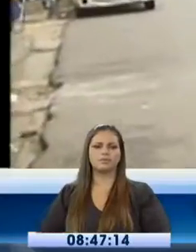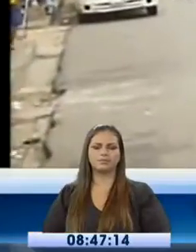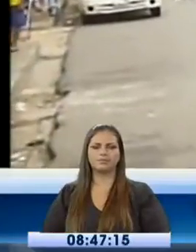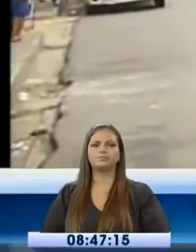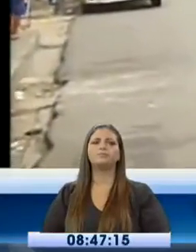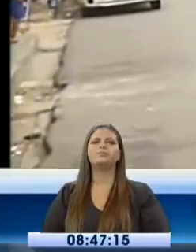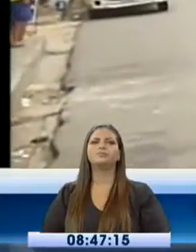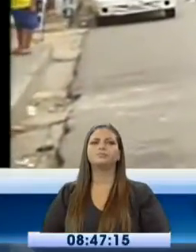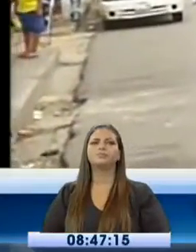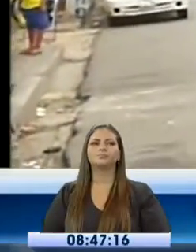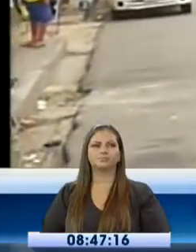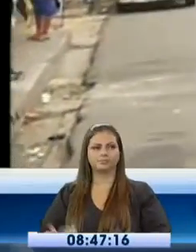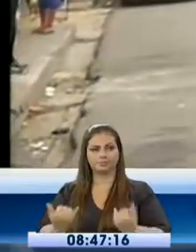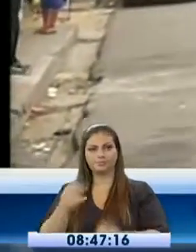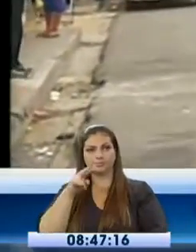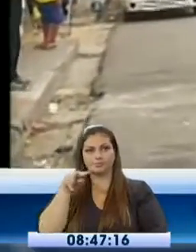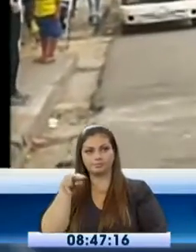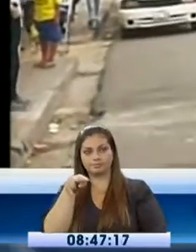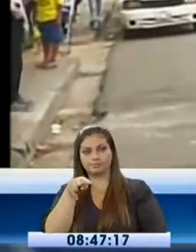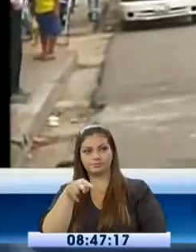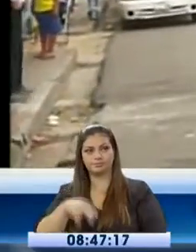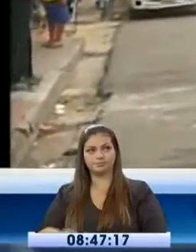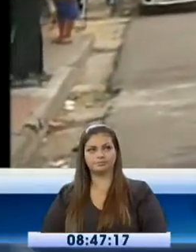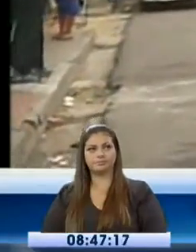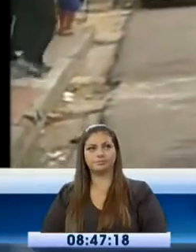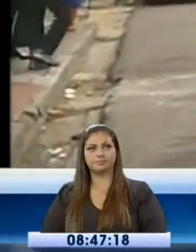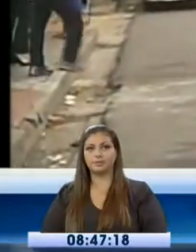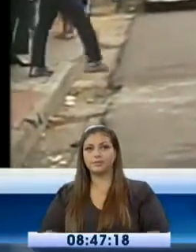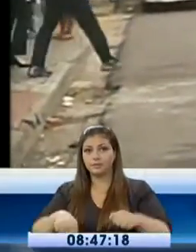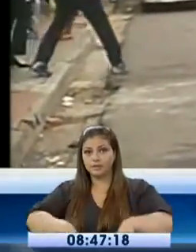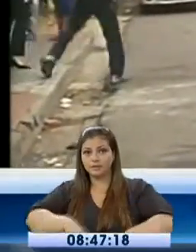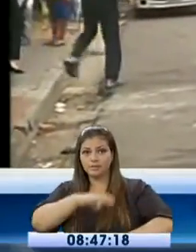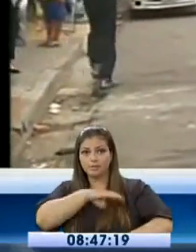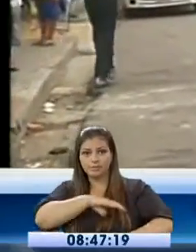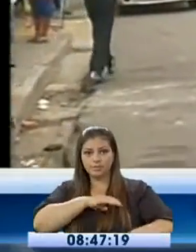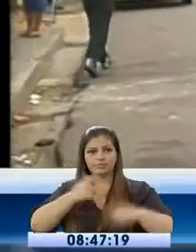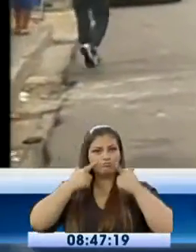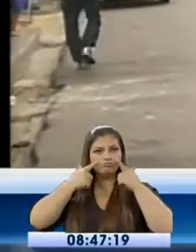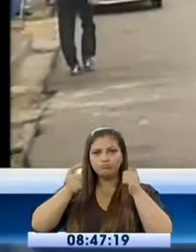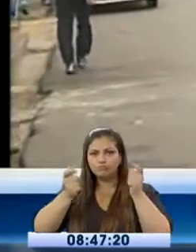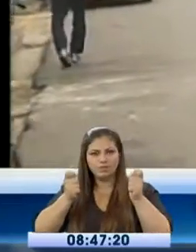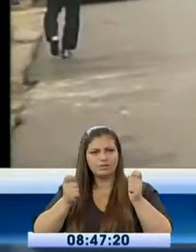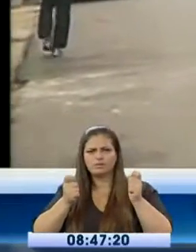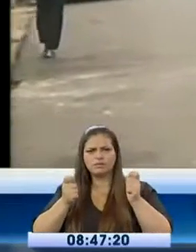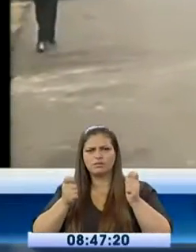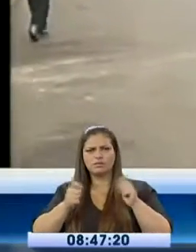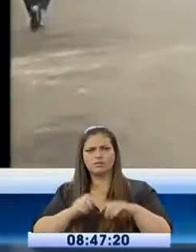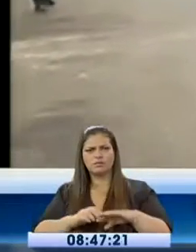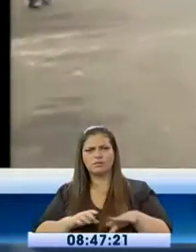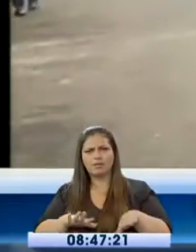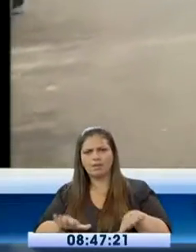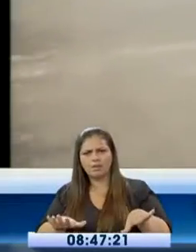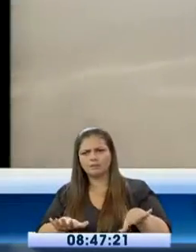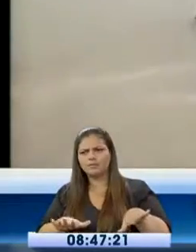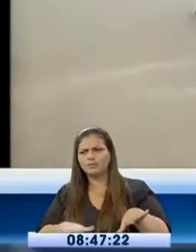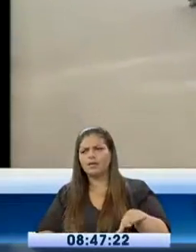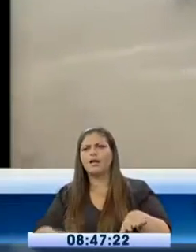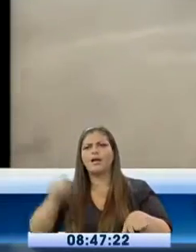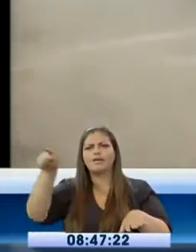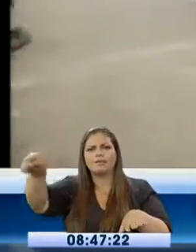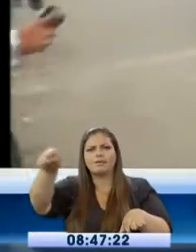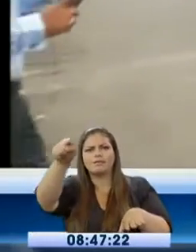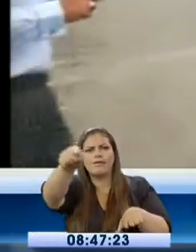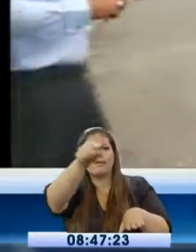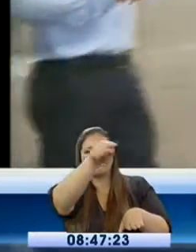estamos viendo aquí en este momento se está replicando en otro punto del distrito Portete. Es así como se realizan estos operativos.